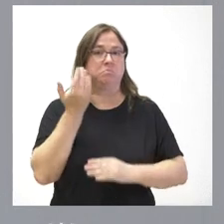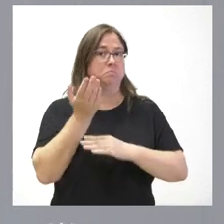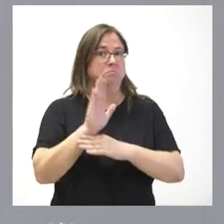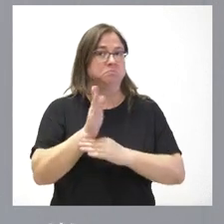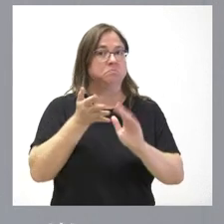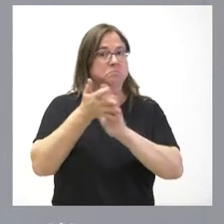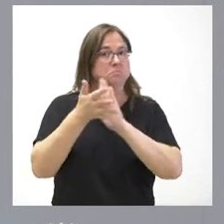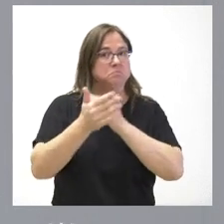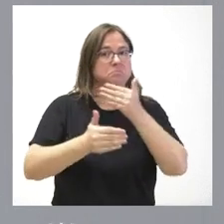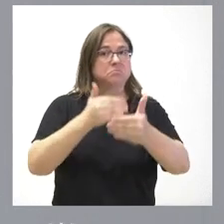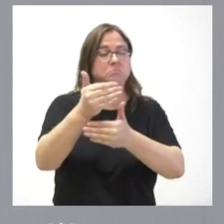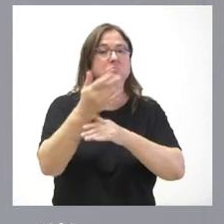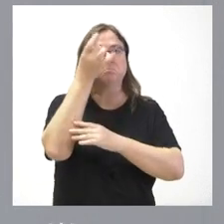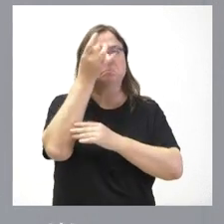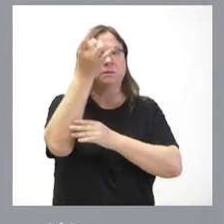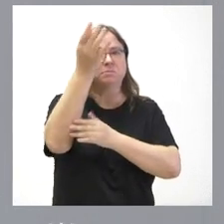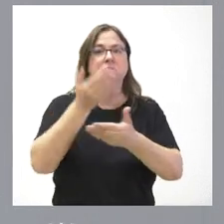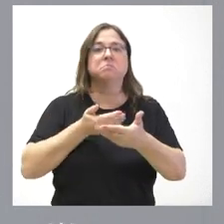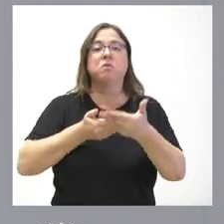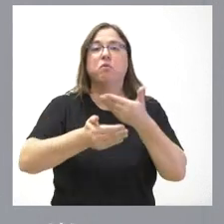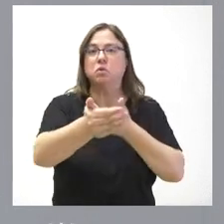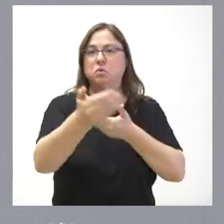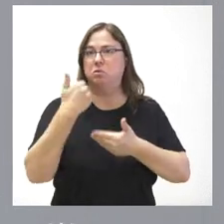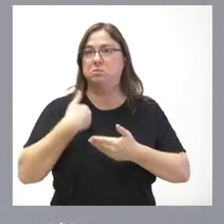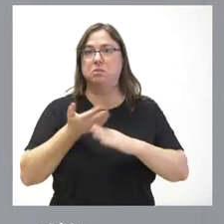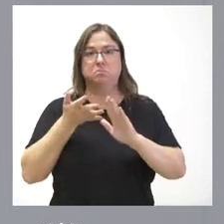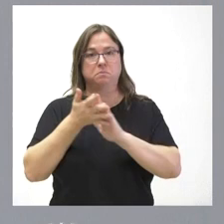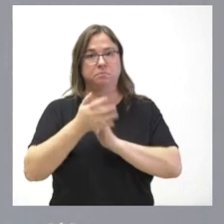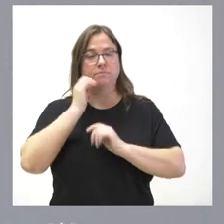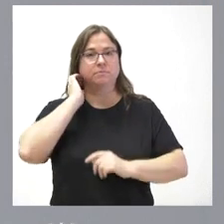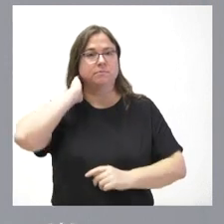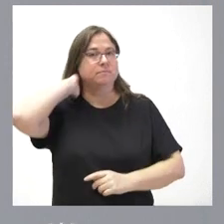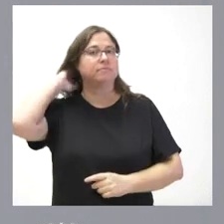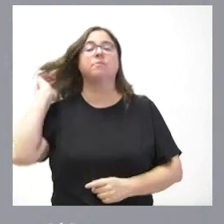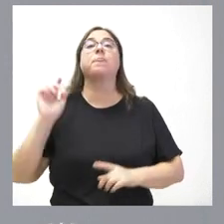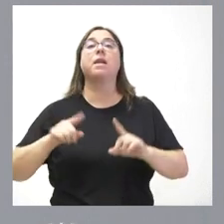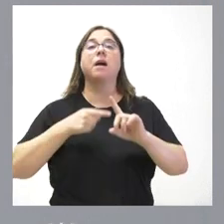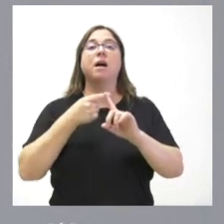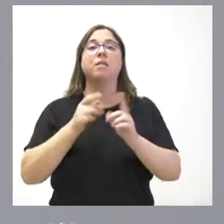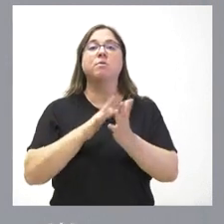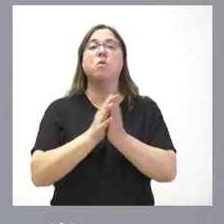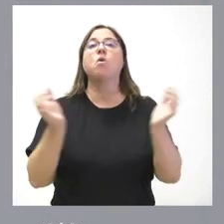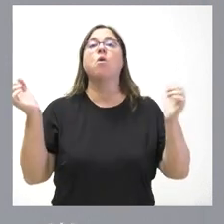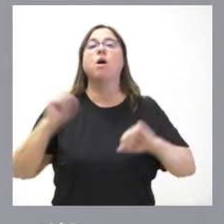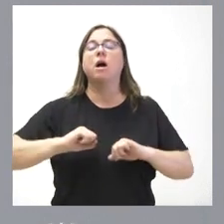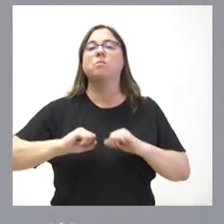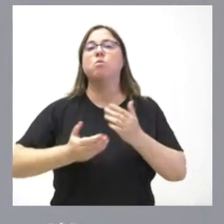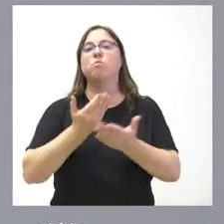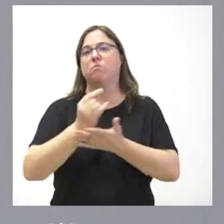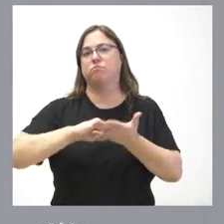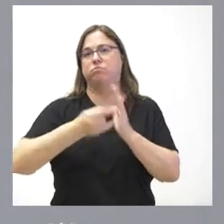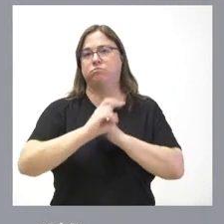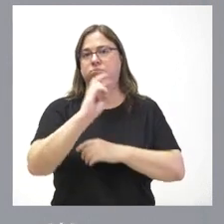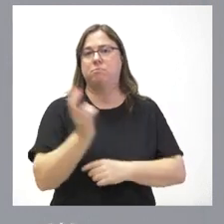se ha planteado un conjunto de iniciativas para el futuro y donde además se han aprobado un buen número de propuestas de resolución nuestra intención es